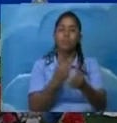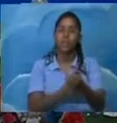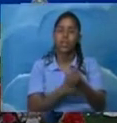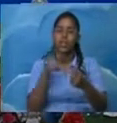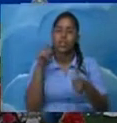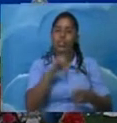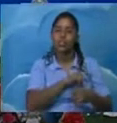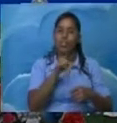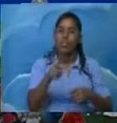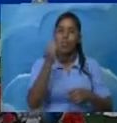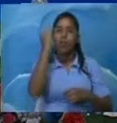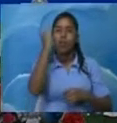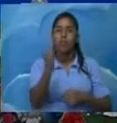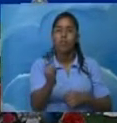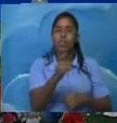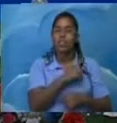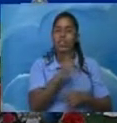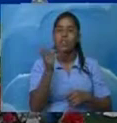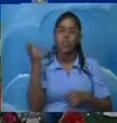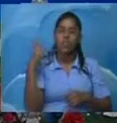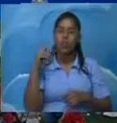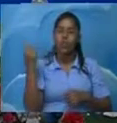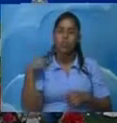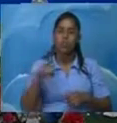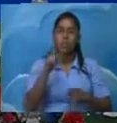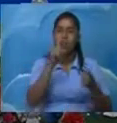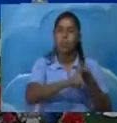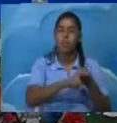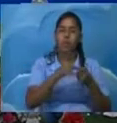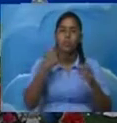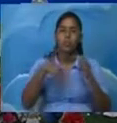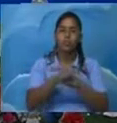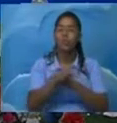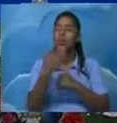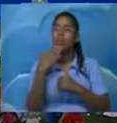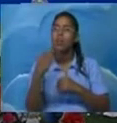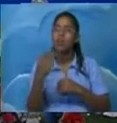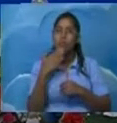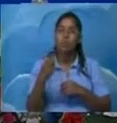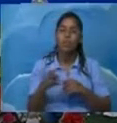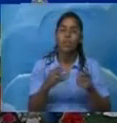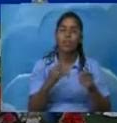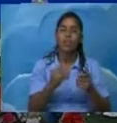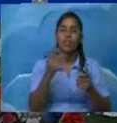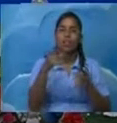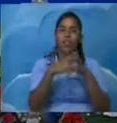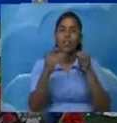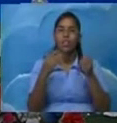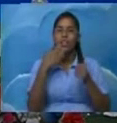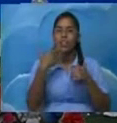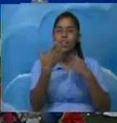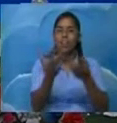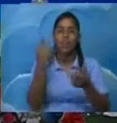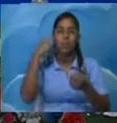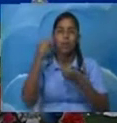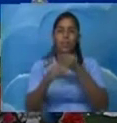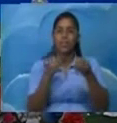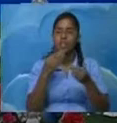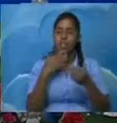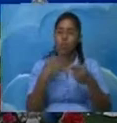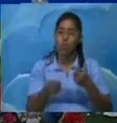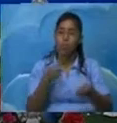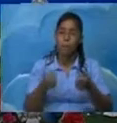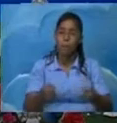ahí flaquita quedó viuda y se va donde el alcalde a pedirle a Rafaelito que le dé para hacer un mercadito.